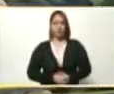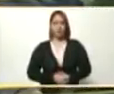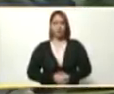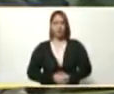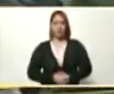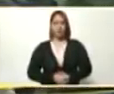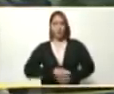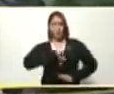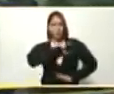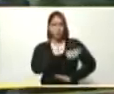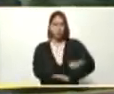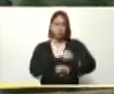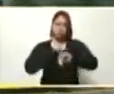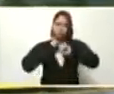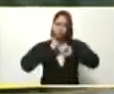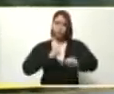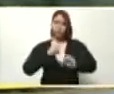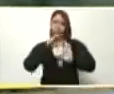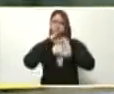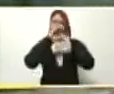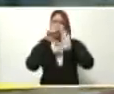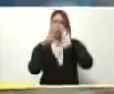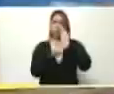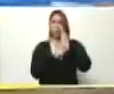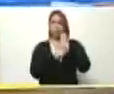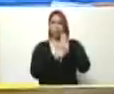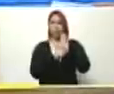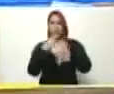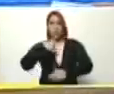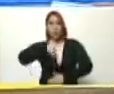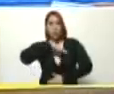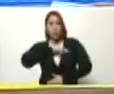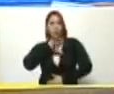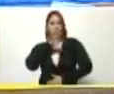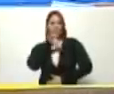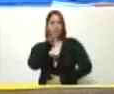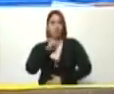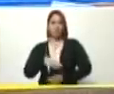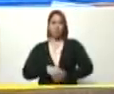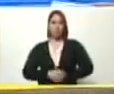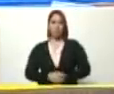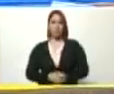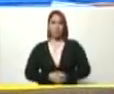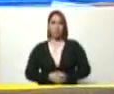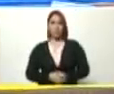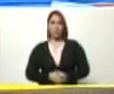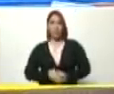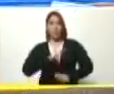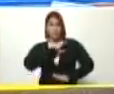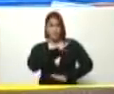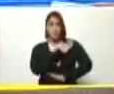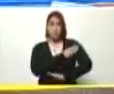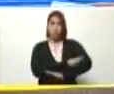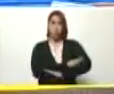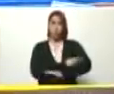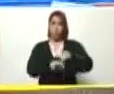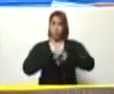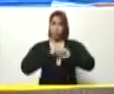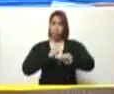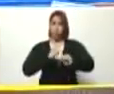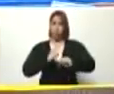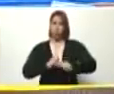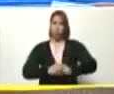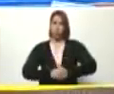Es el poder constitucional de nuestra patria. Es un poder